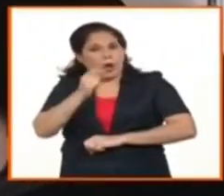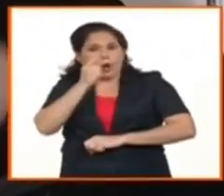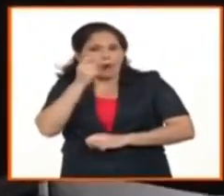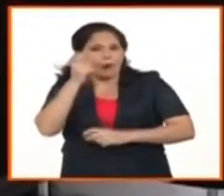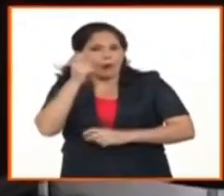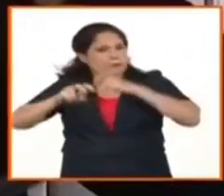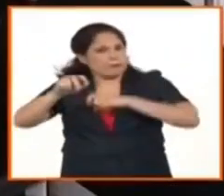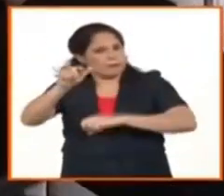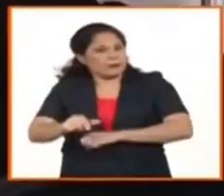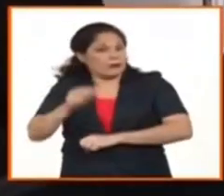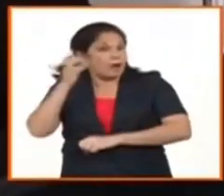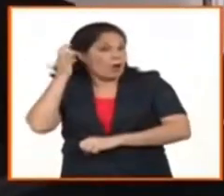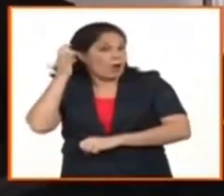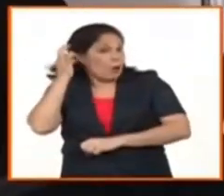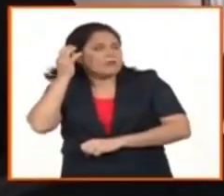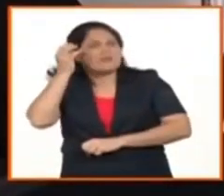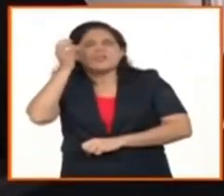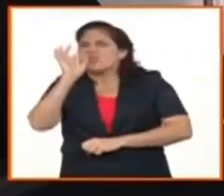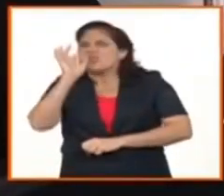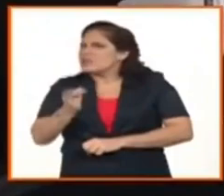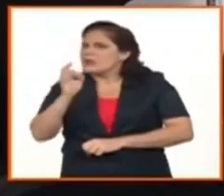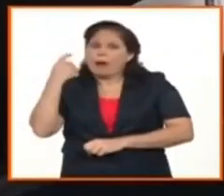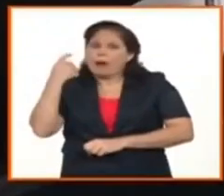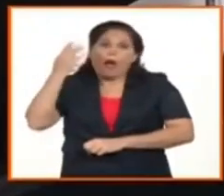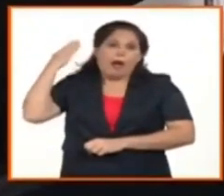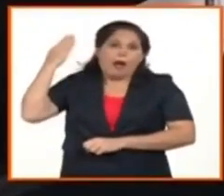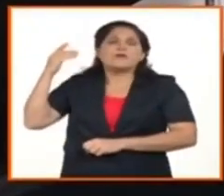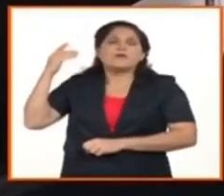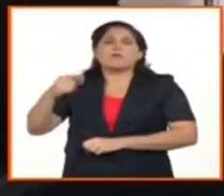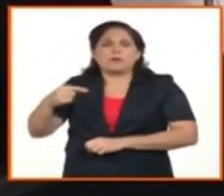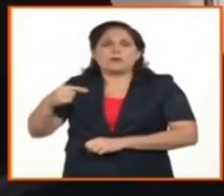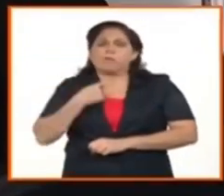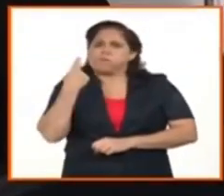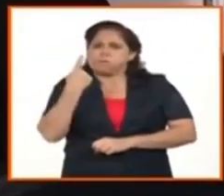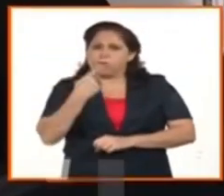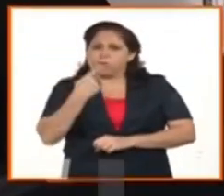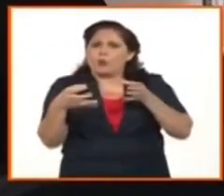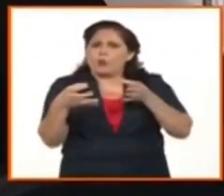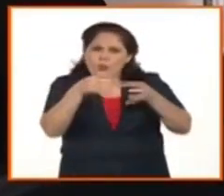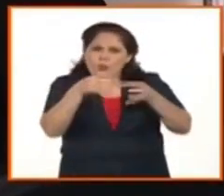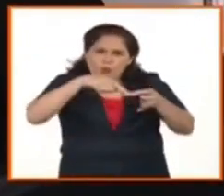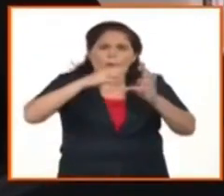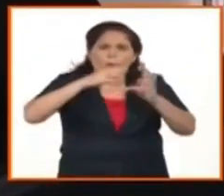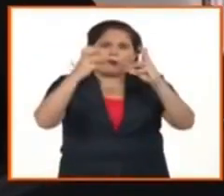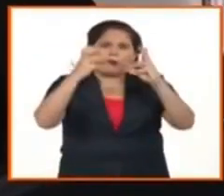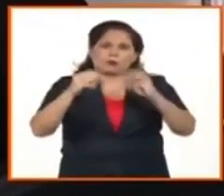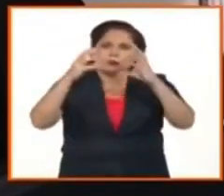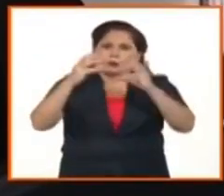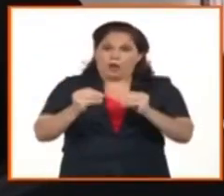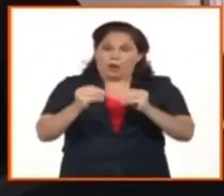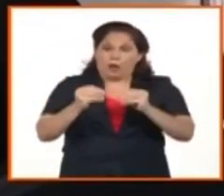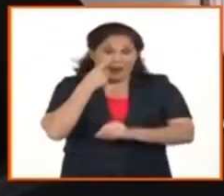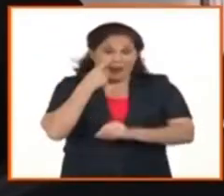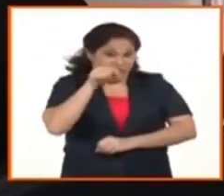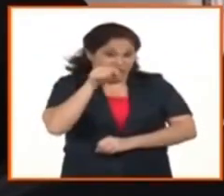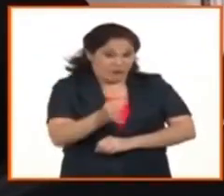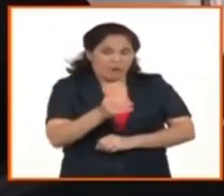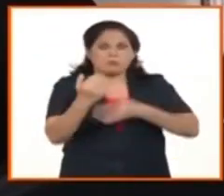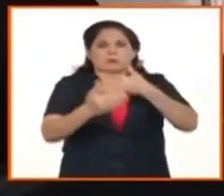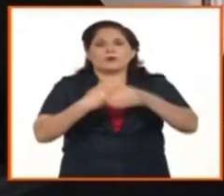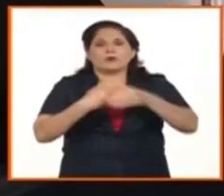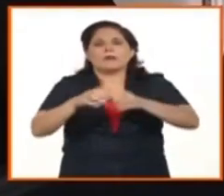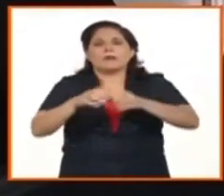largo de todo el país durante muchos años y que muestran los resultados y visibilizar este problema